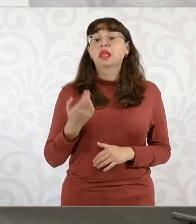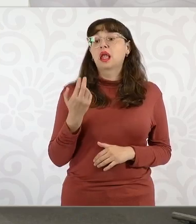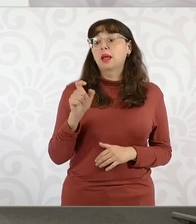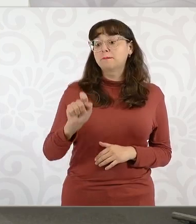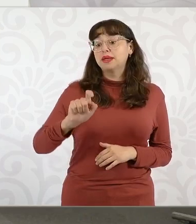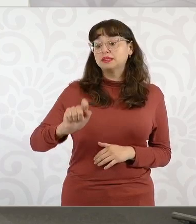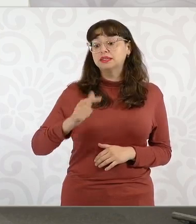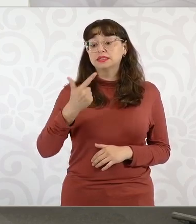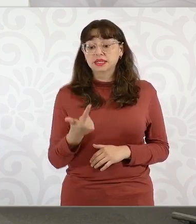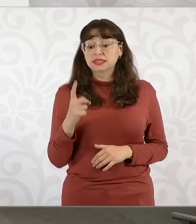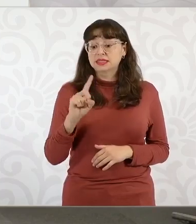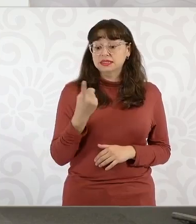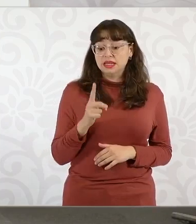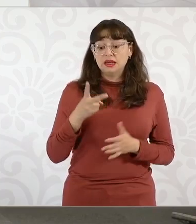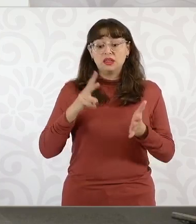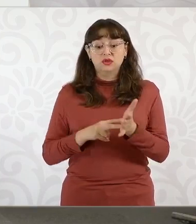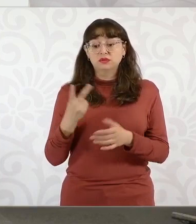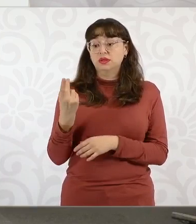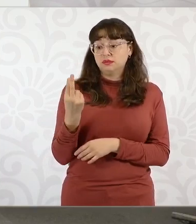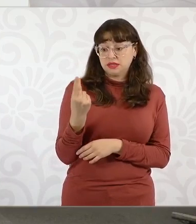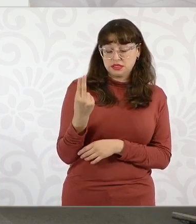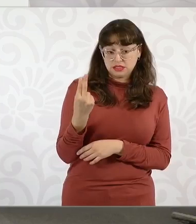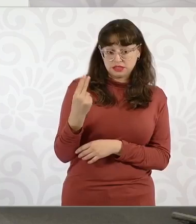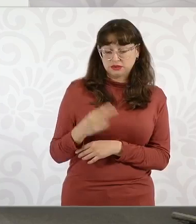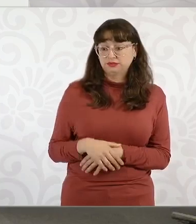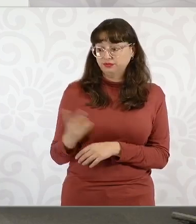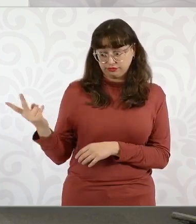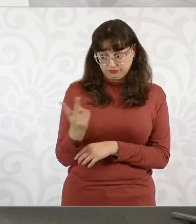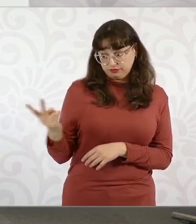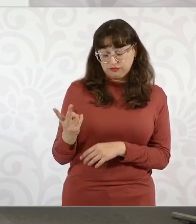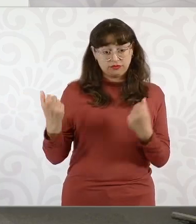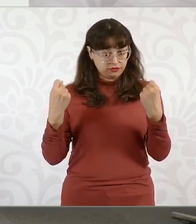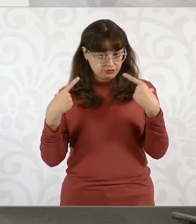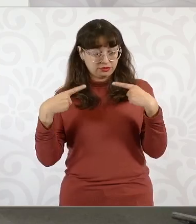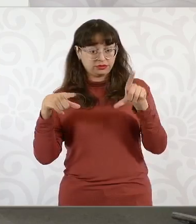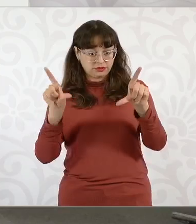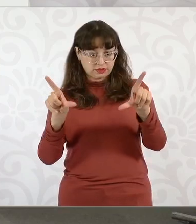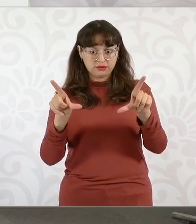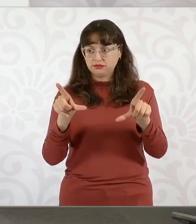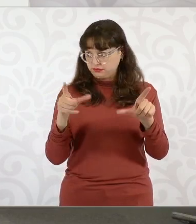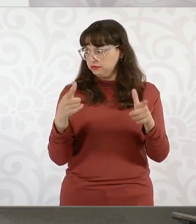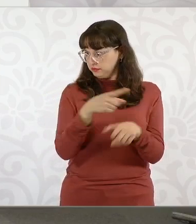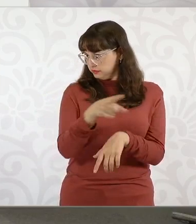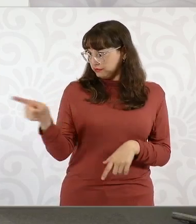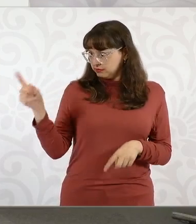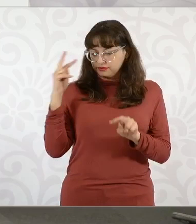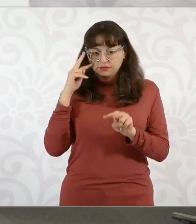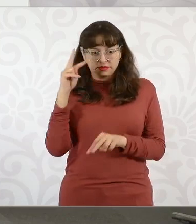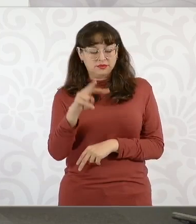27 de diciembre de 2025. Publicaron esto que aparece hoy ayer salió ya, varios de ustedes lo publicaron